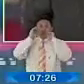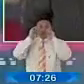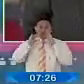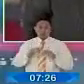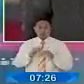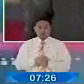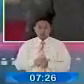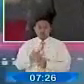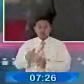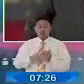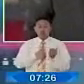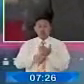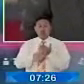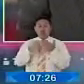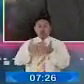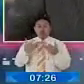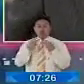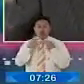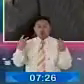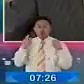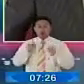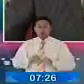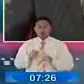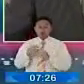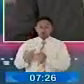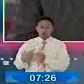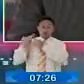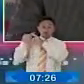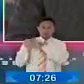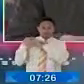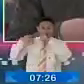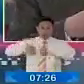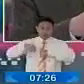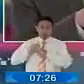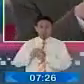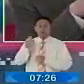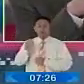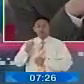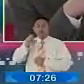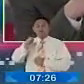que el Ministerio de Transporte y Obras Públicas recoge las funciones del SECOP,